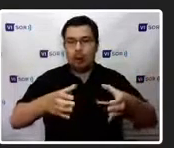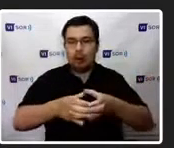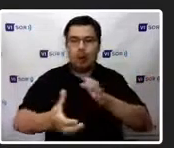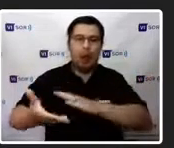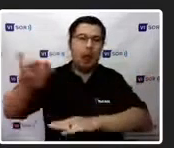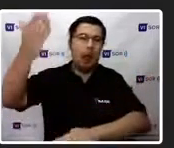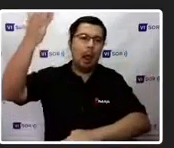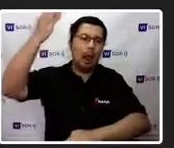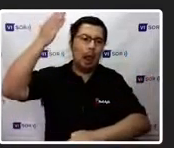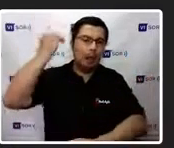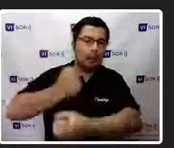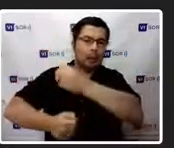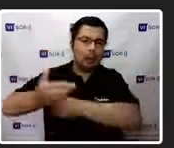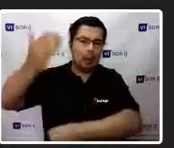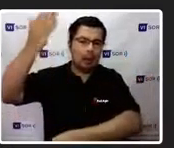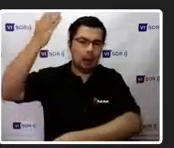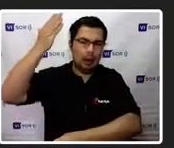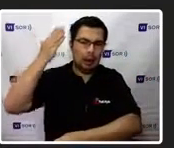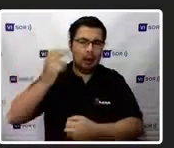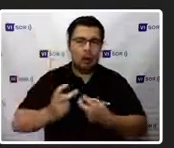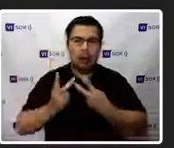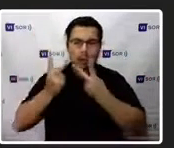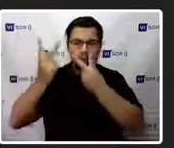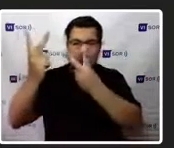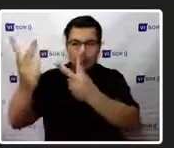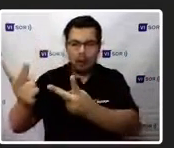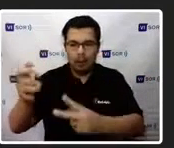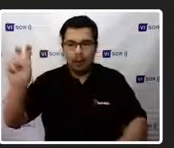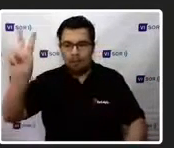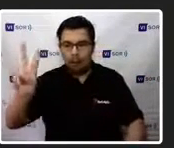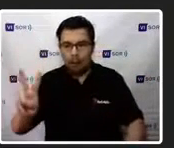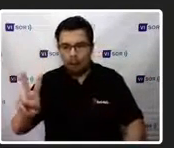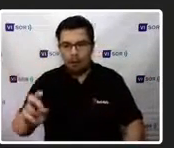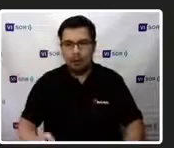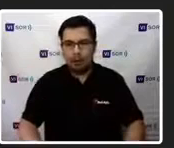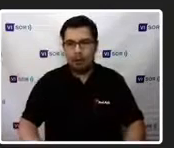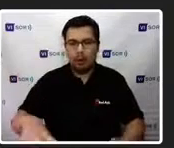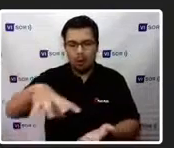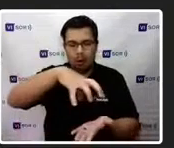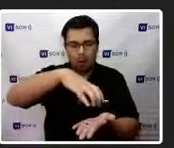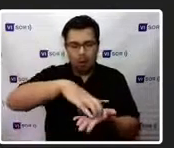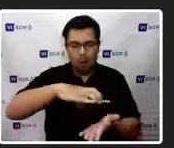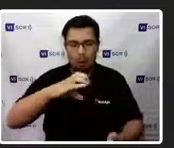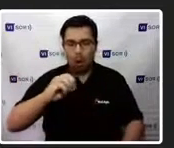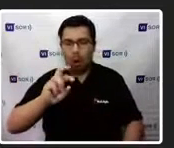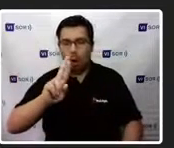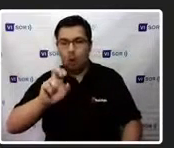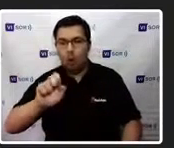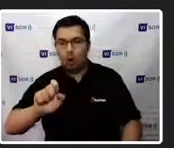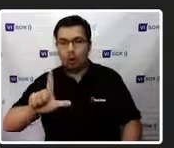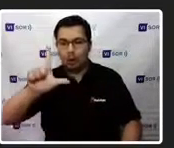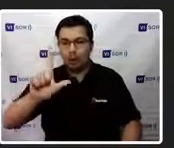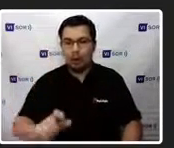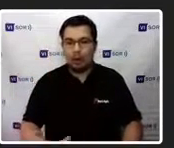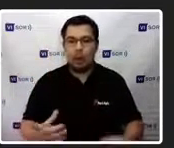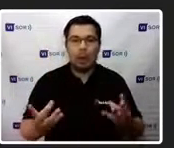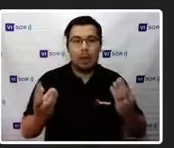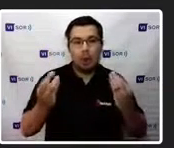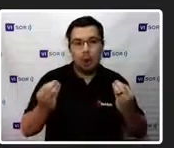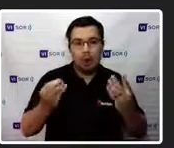años hacia el sector costero de Valdivia, en la comuna de Corral. Y por supuesto, parte de nuestra actividad no